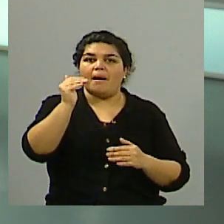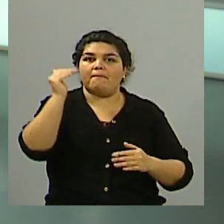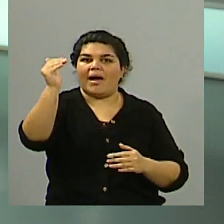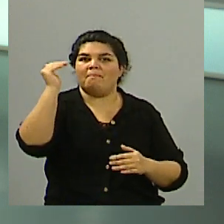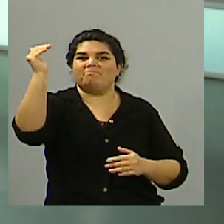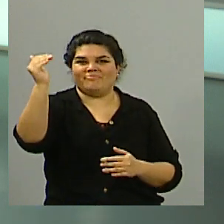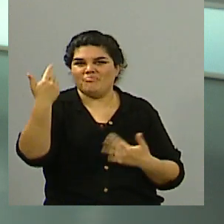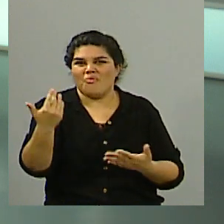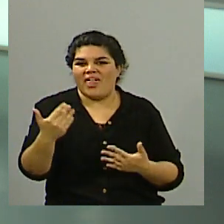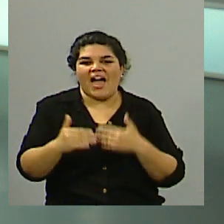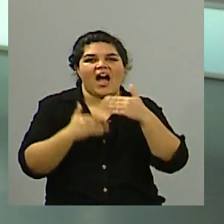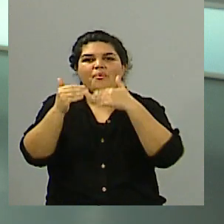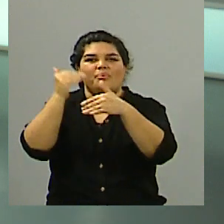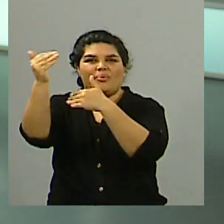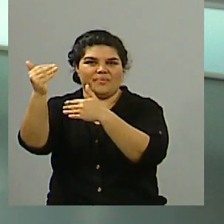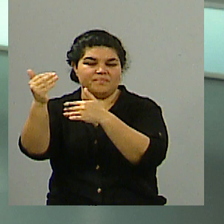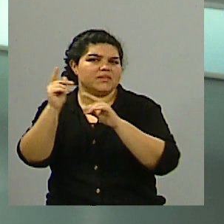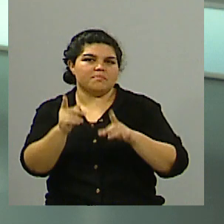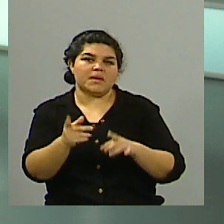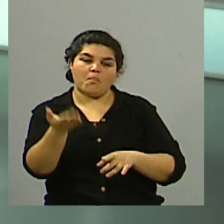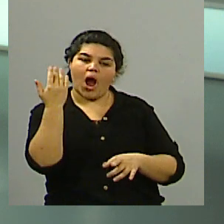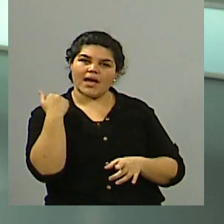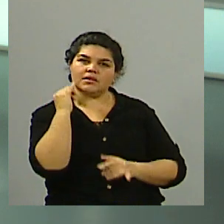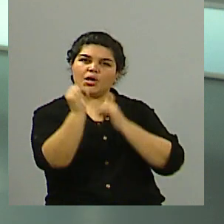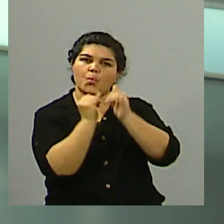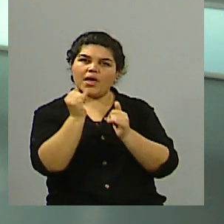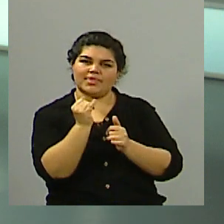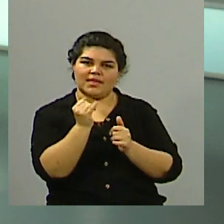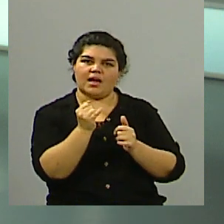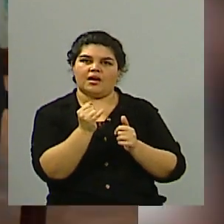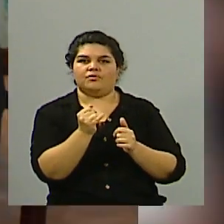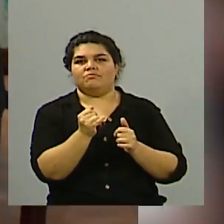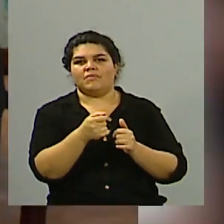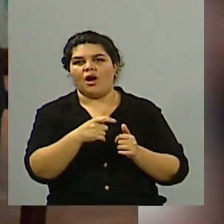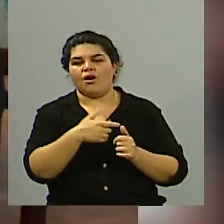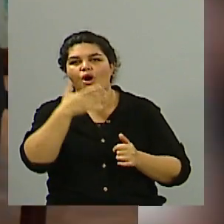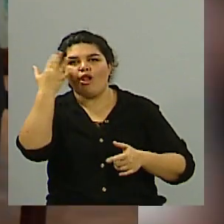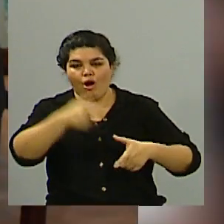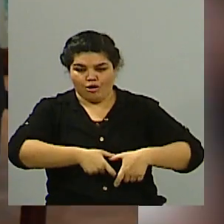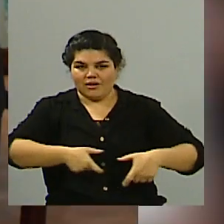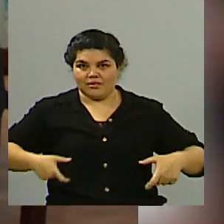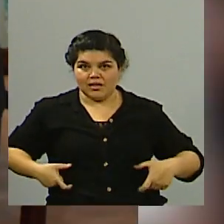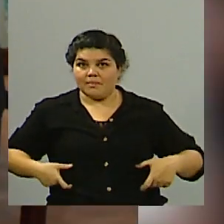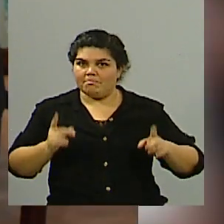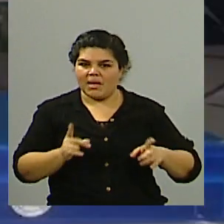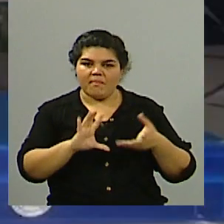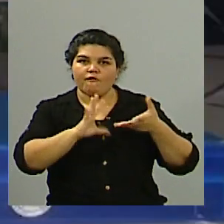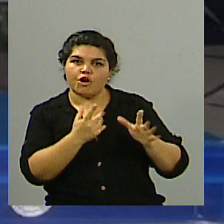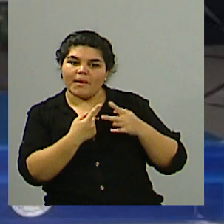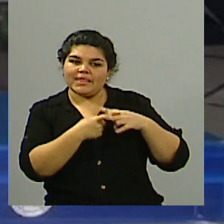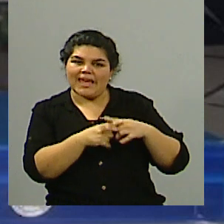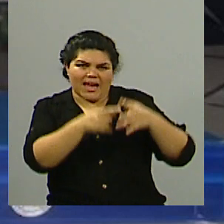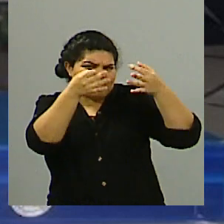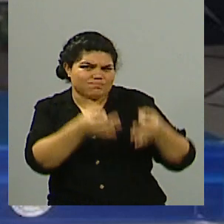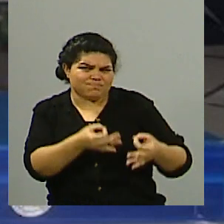tenían. Cada grado de lo que hablábamos recién tiene su nivel técnico. Uh-huh. Y bueno, para pasar de un nivel o de un grado a otro